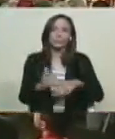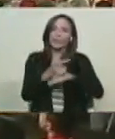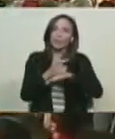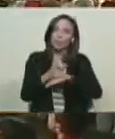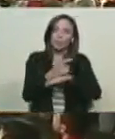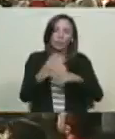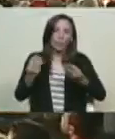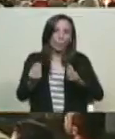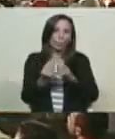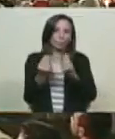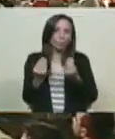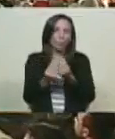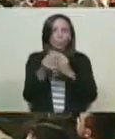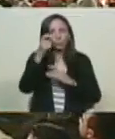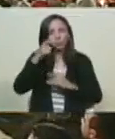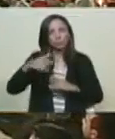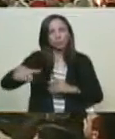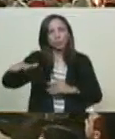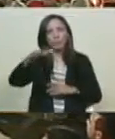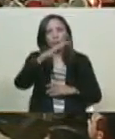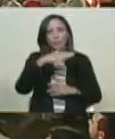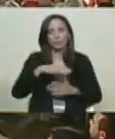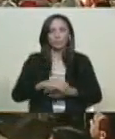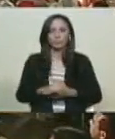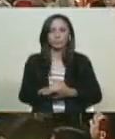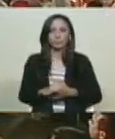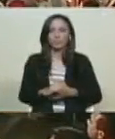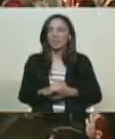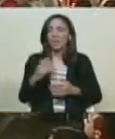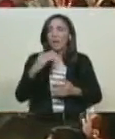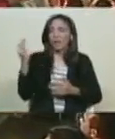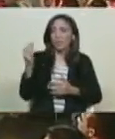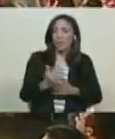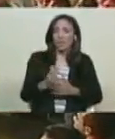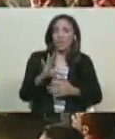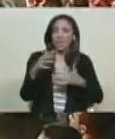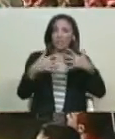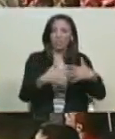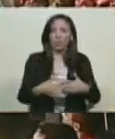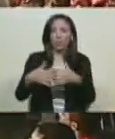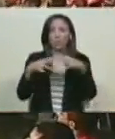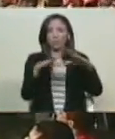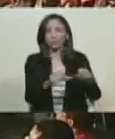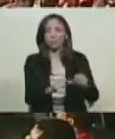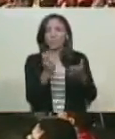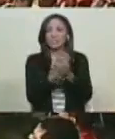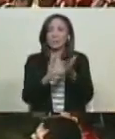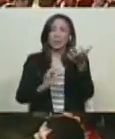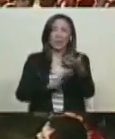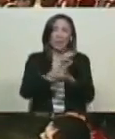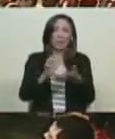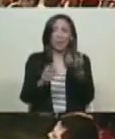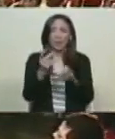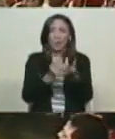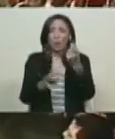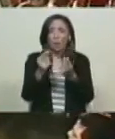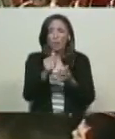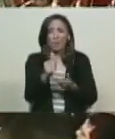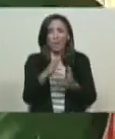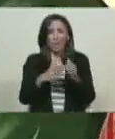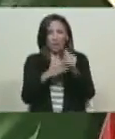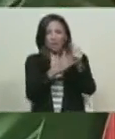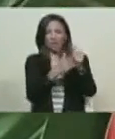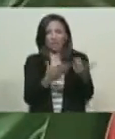el pueblo y para el pueblo. Puede venir un oligarca que ha hecho la guerra económica a presidir Venezuela